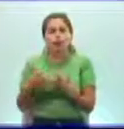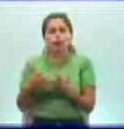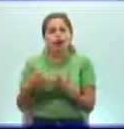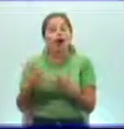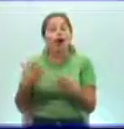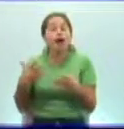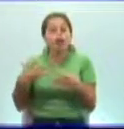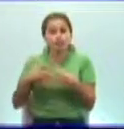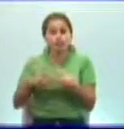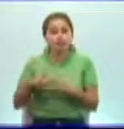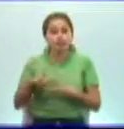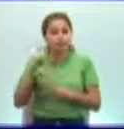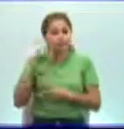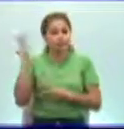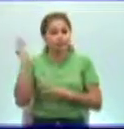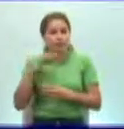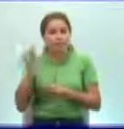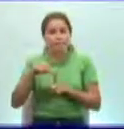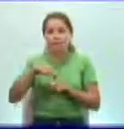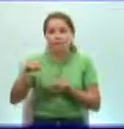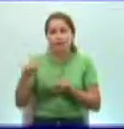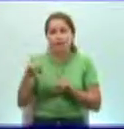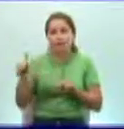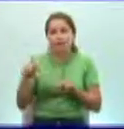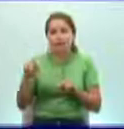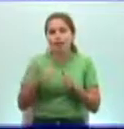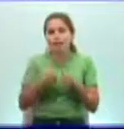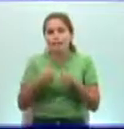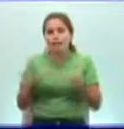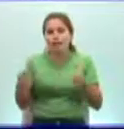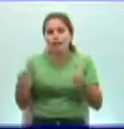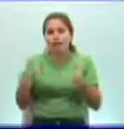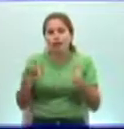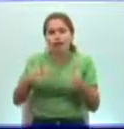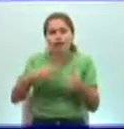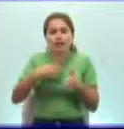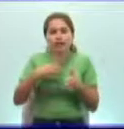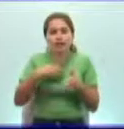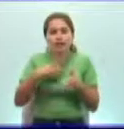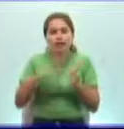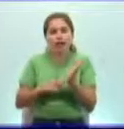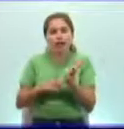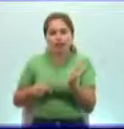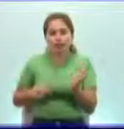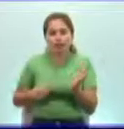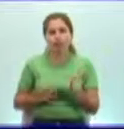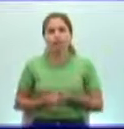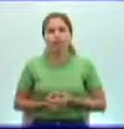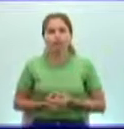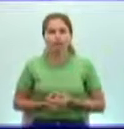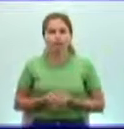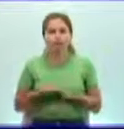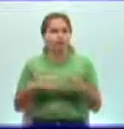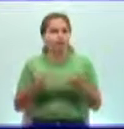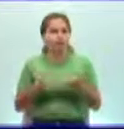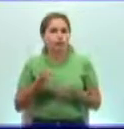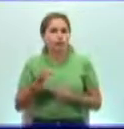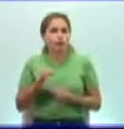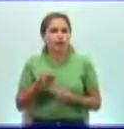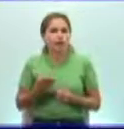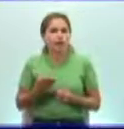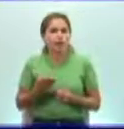al concepto de definición de la magnitud que caracteriza cuantitativamente a la corriente eléctrica. ¿Y qué es lo que se denomina